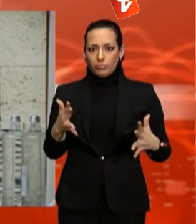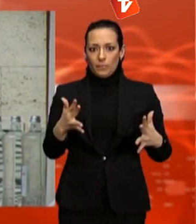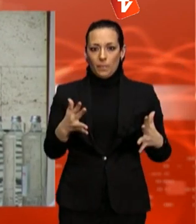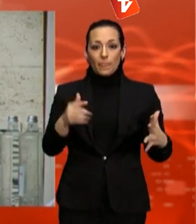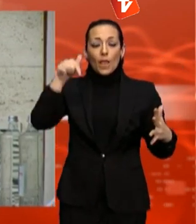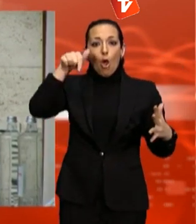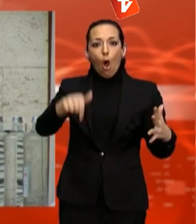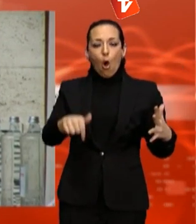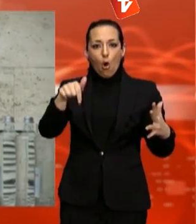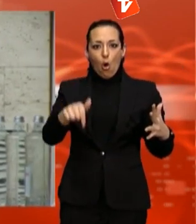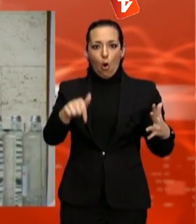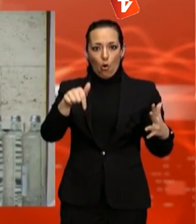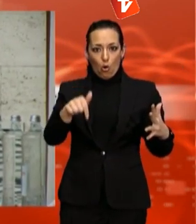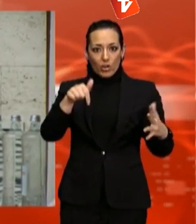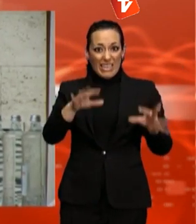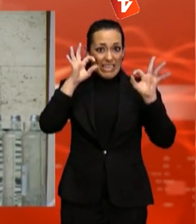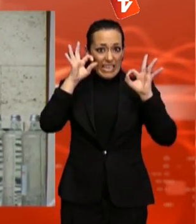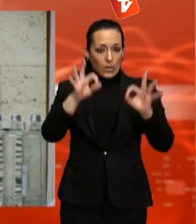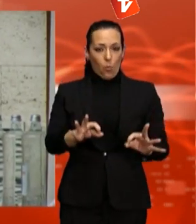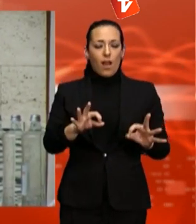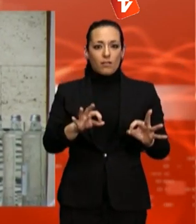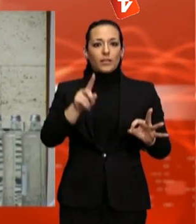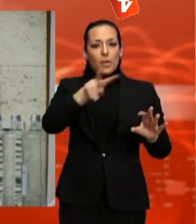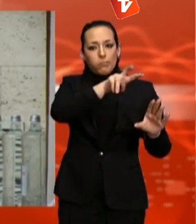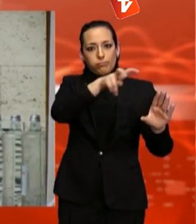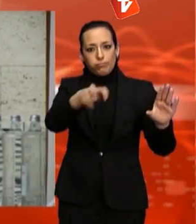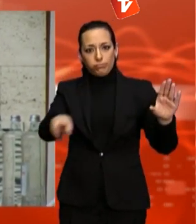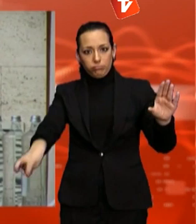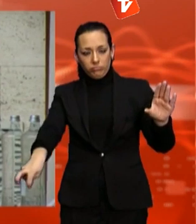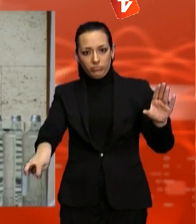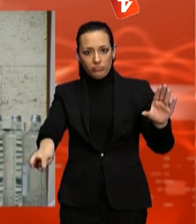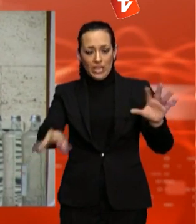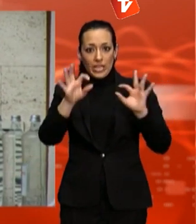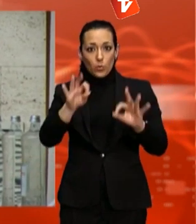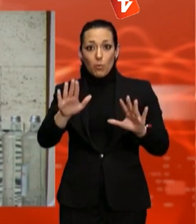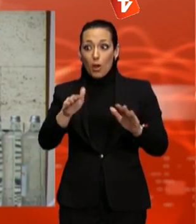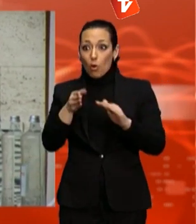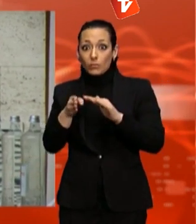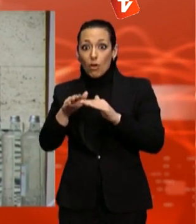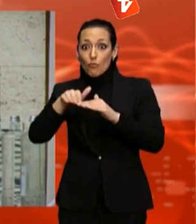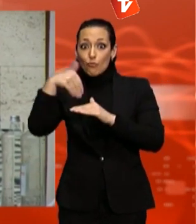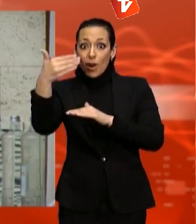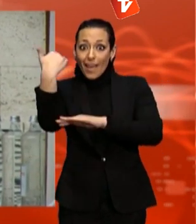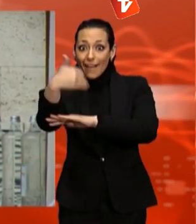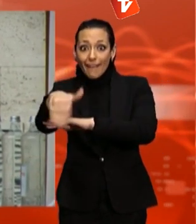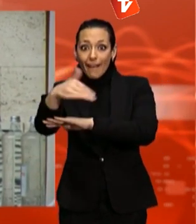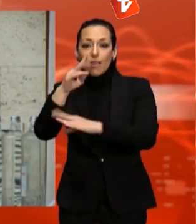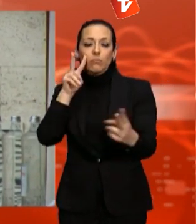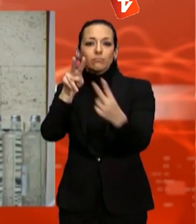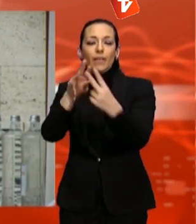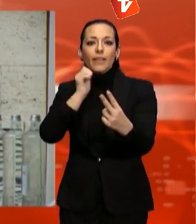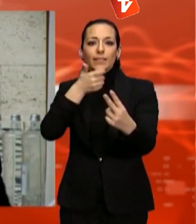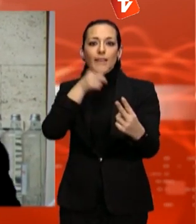misma vara y bajará usted esas mismas escaleras, pero cuando salga a la calle usted se encontrará con el juez que le estará esperando.